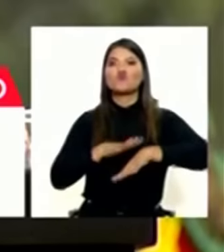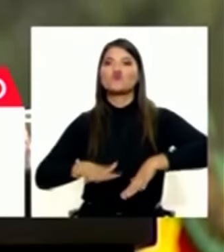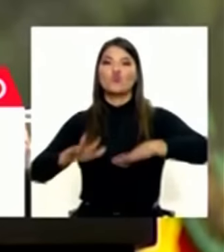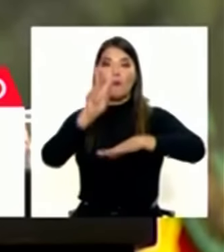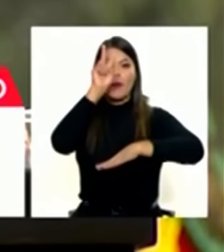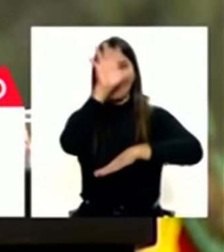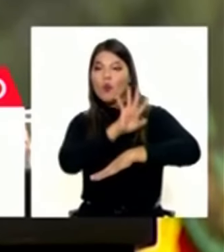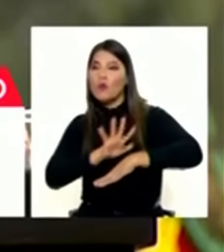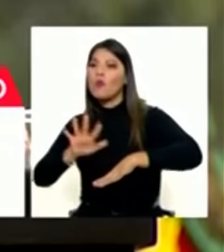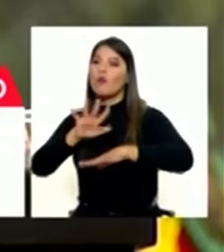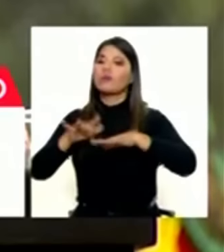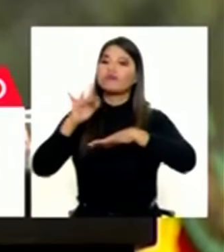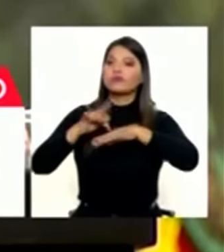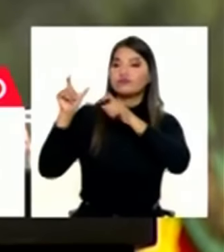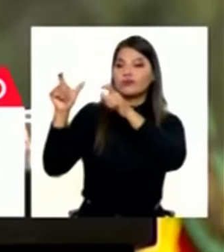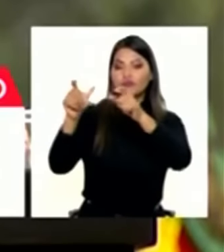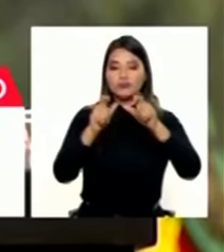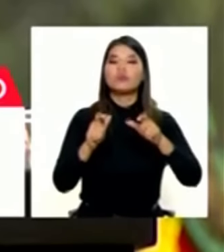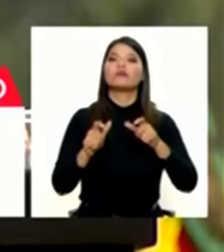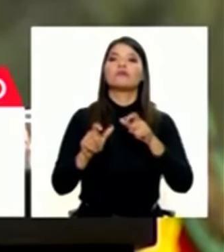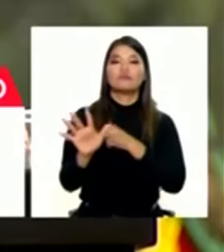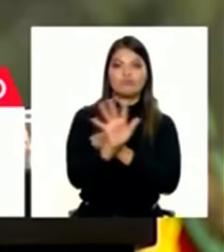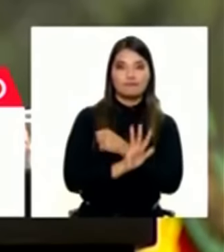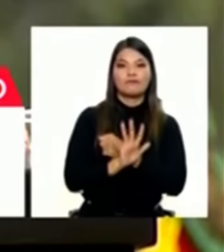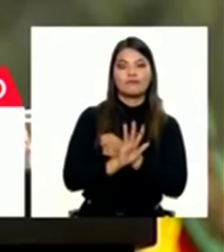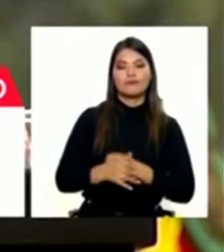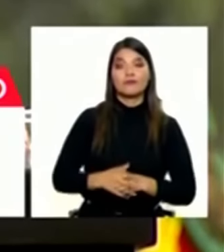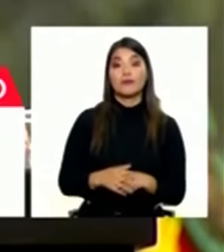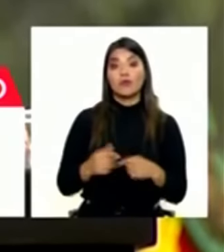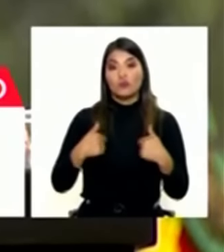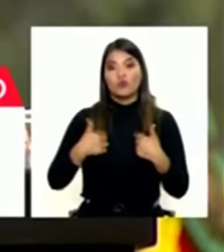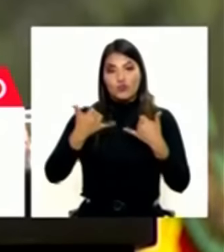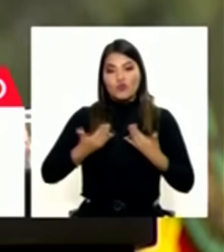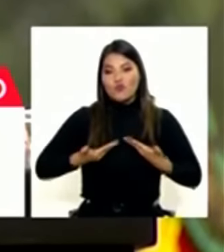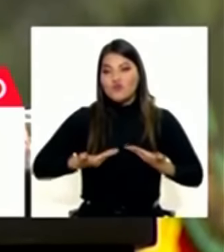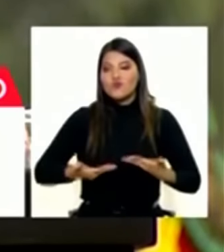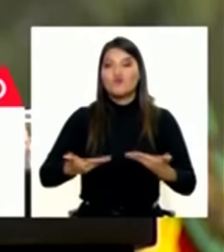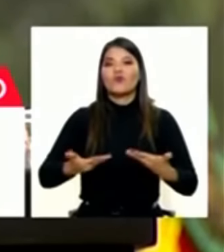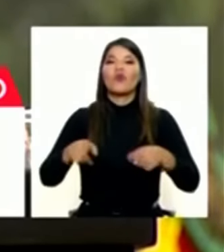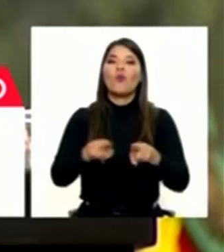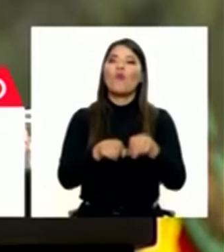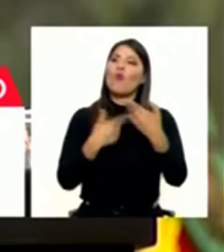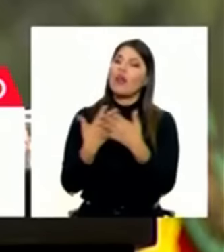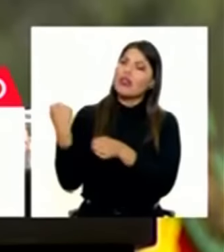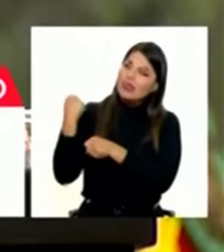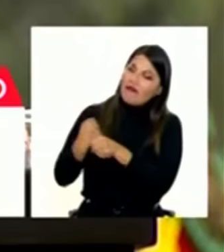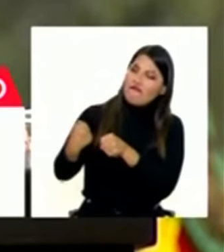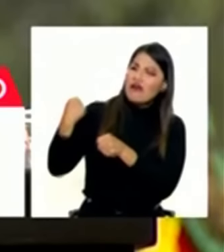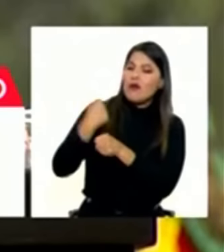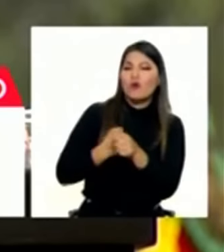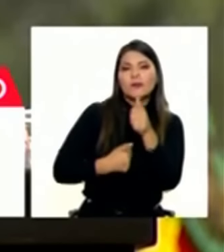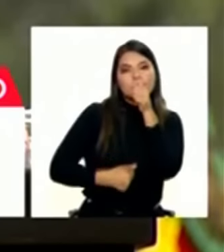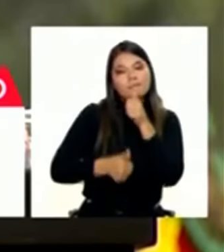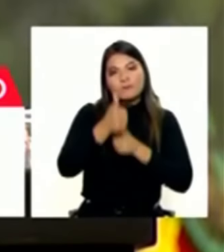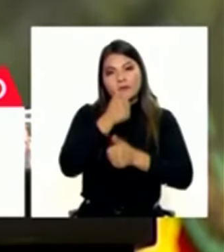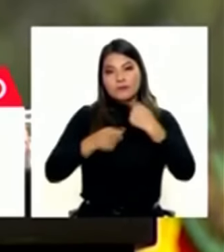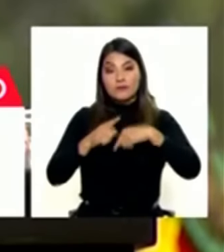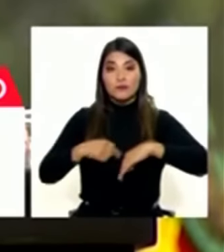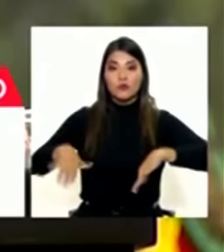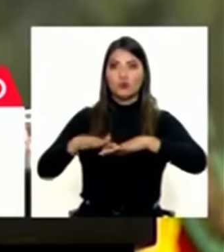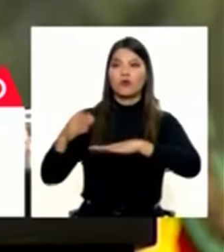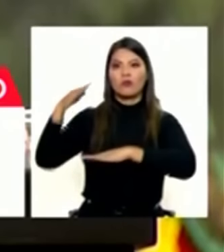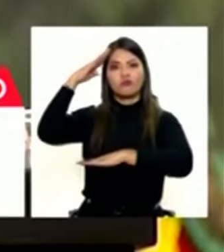nuestros recursos naturales. En ese sentido, queremos destacar el intenso trabajo realizado por el alto mando